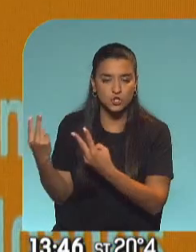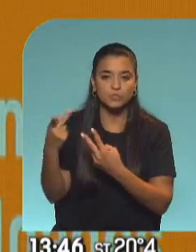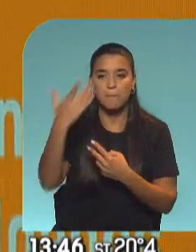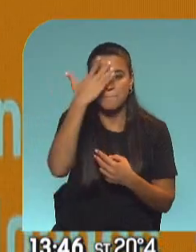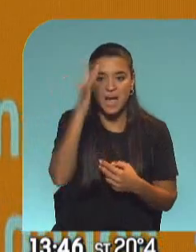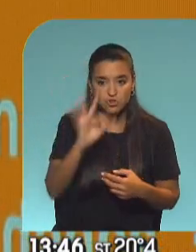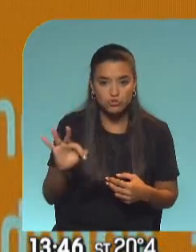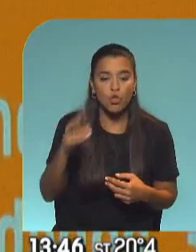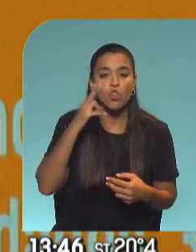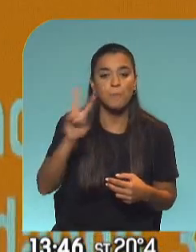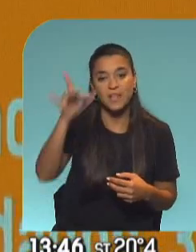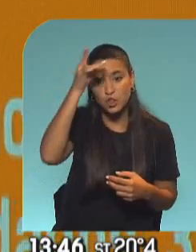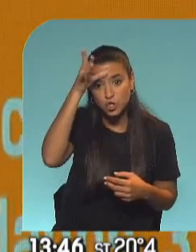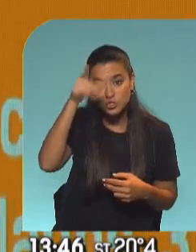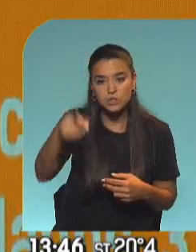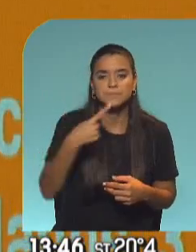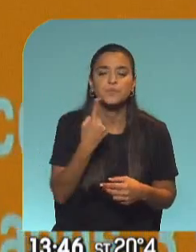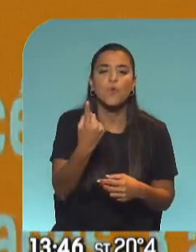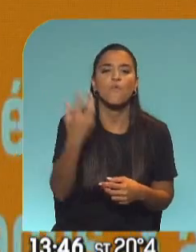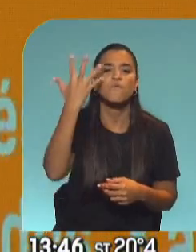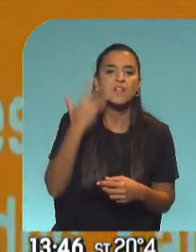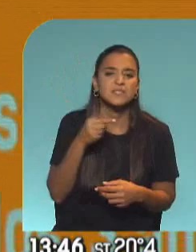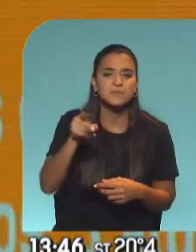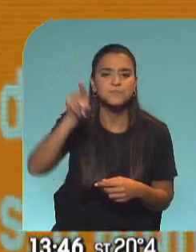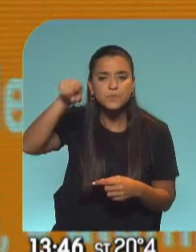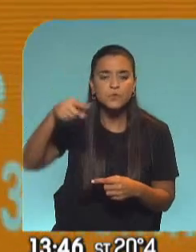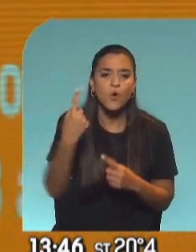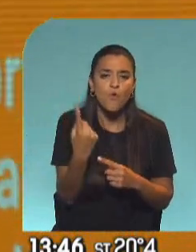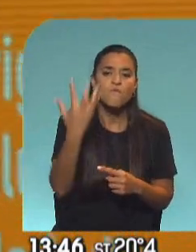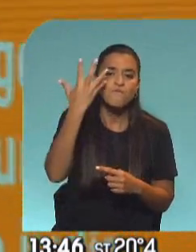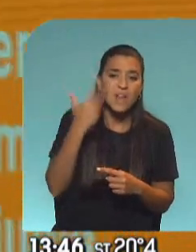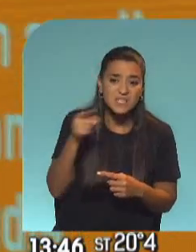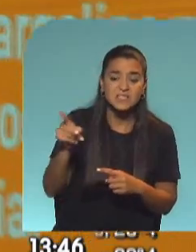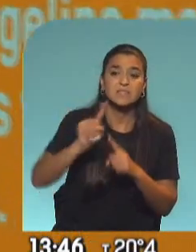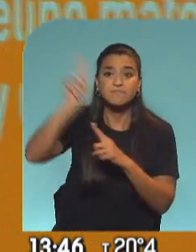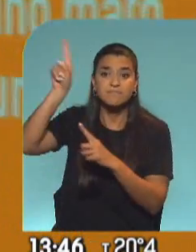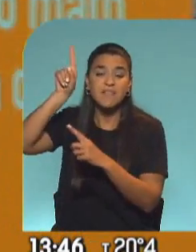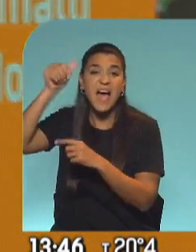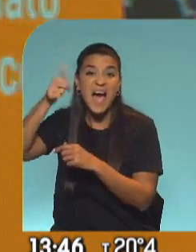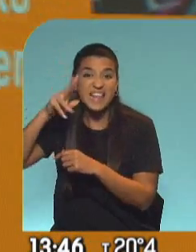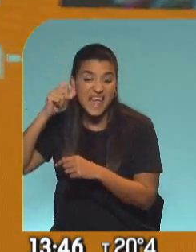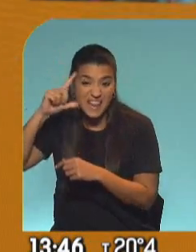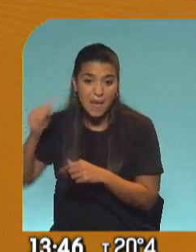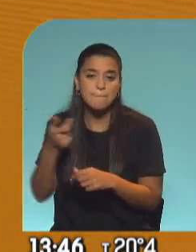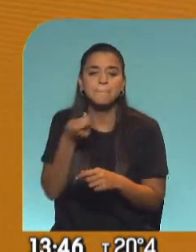marzo del 2012 con cuando un francés de origen argelino mató a 3